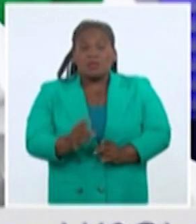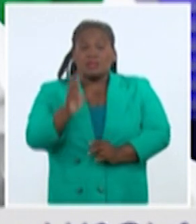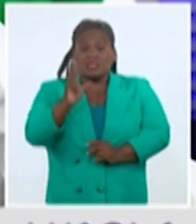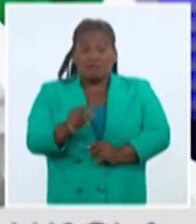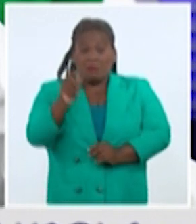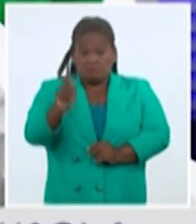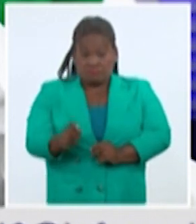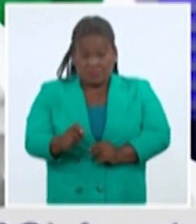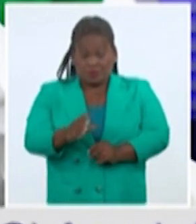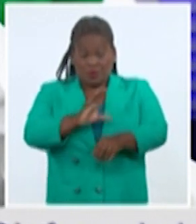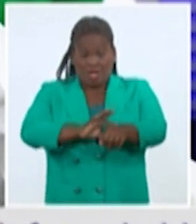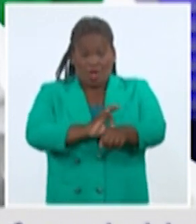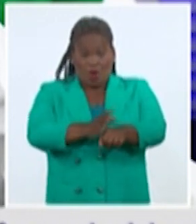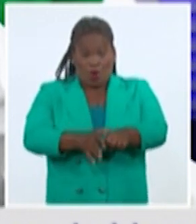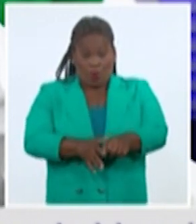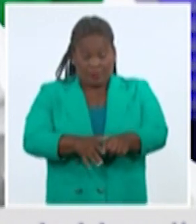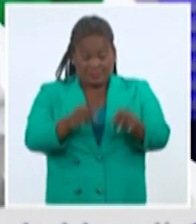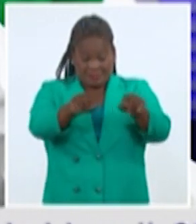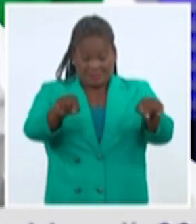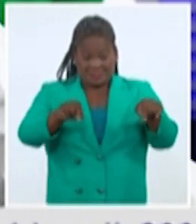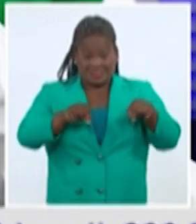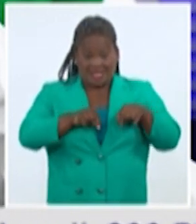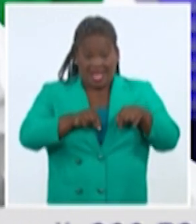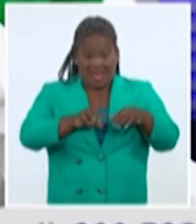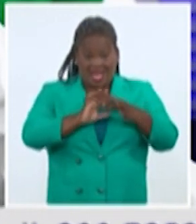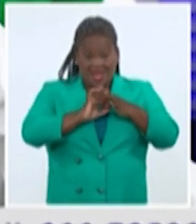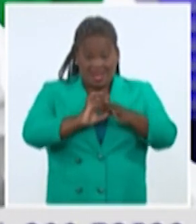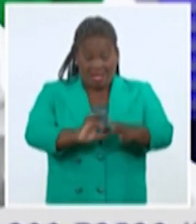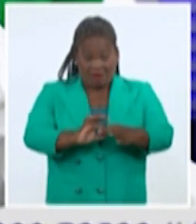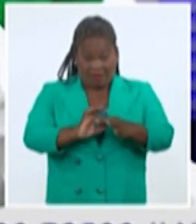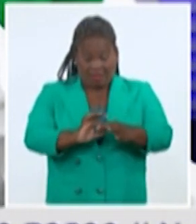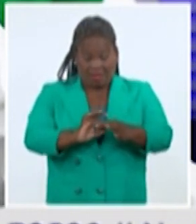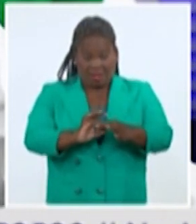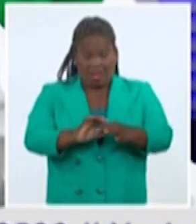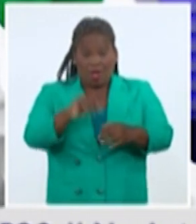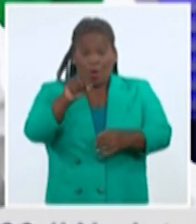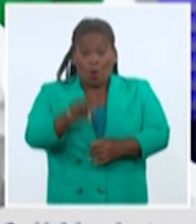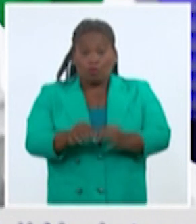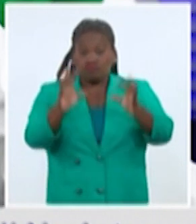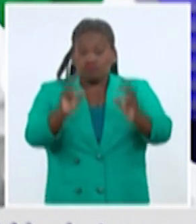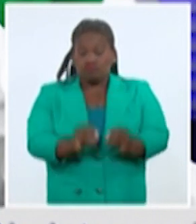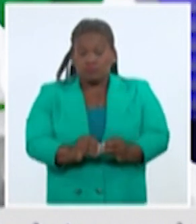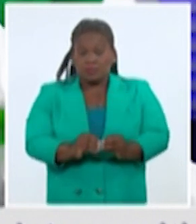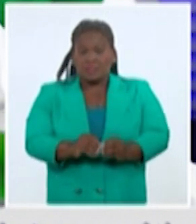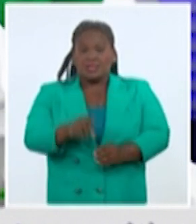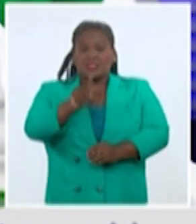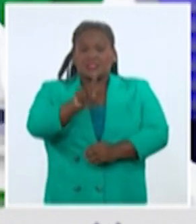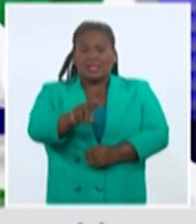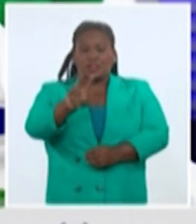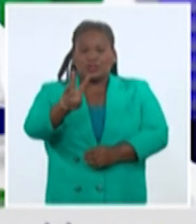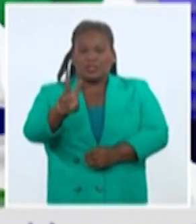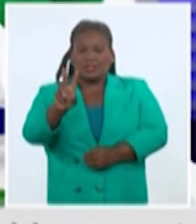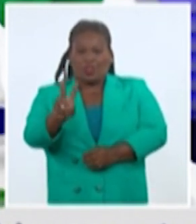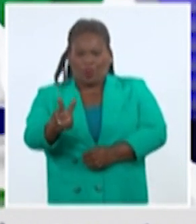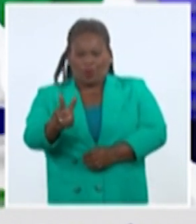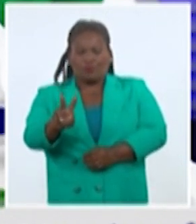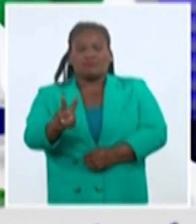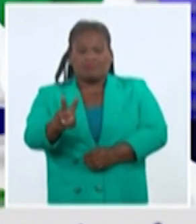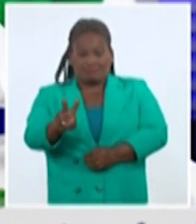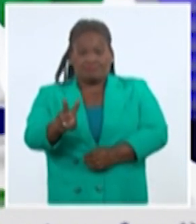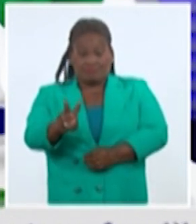COVID en las salas de terapia intensiva, hoy con un total de 132, de los